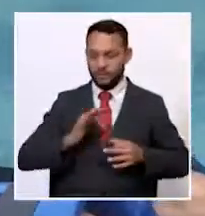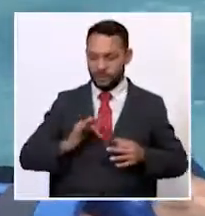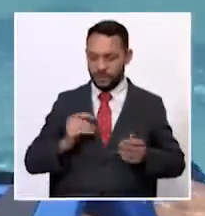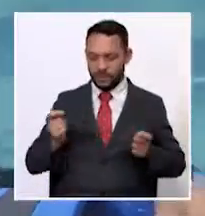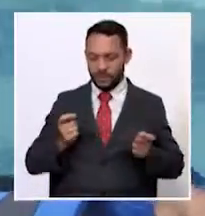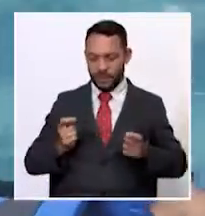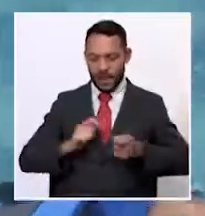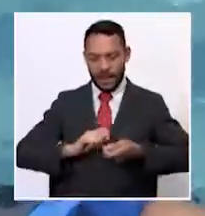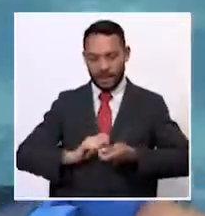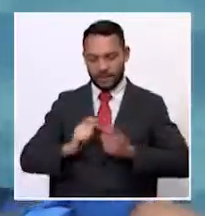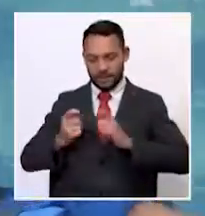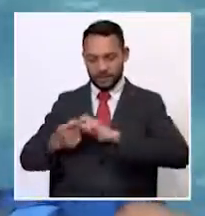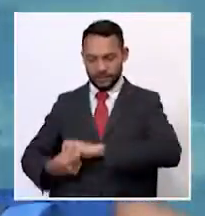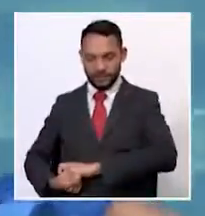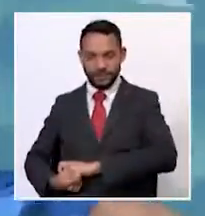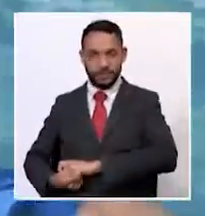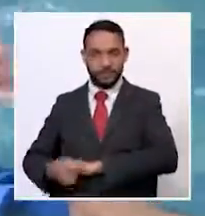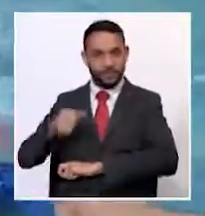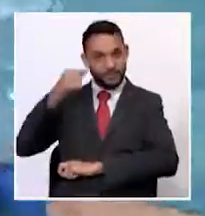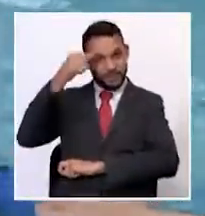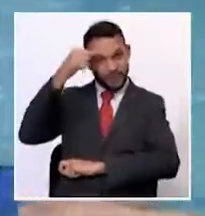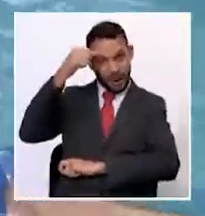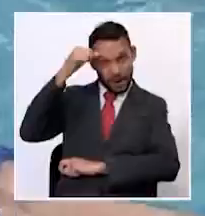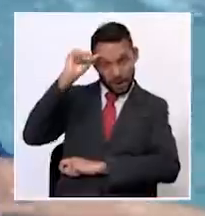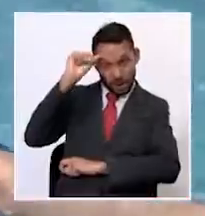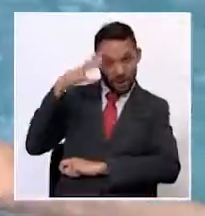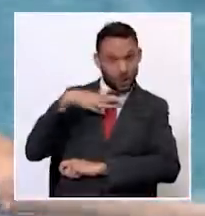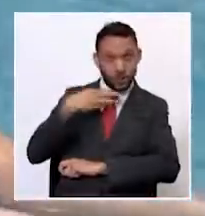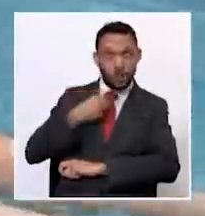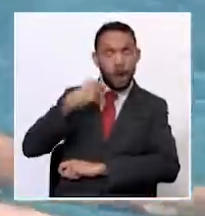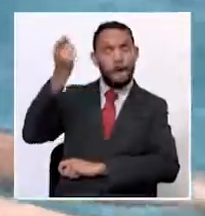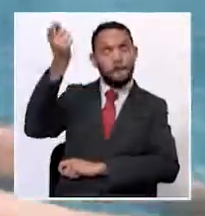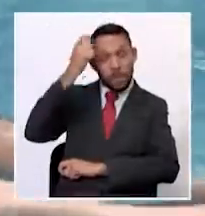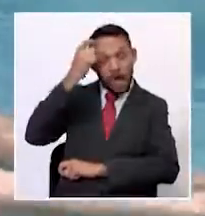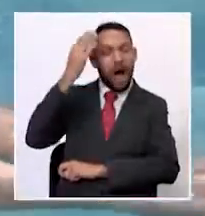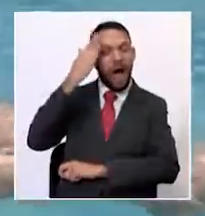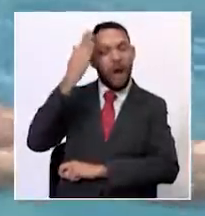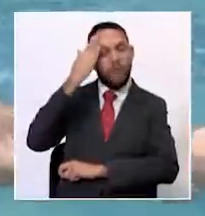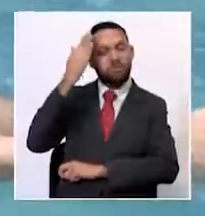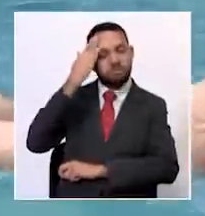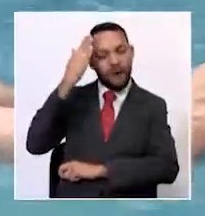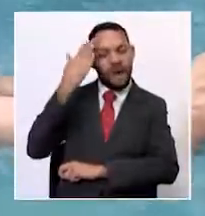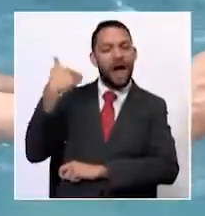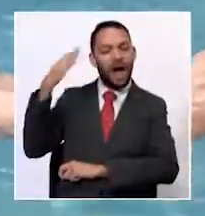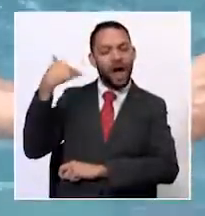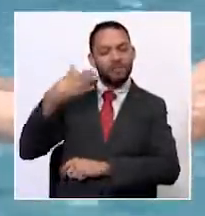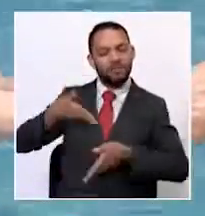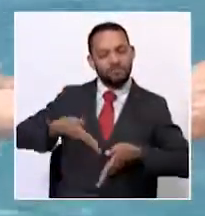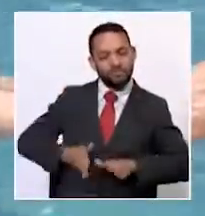que está grabado en nuestra memoria celular, tal vez no lo tenemos en nuestra memoria de nuestra conciencia.